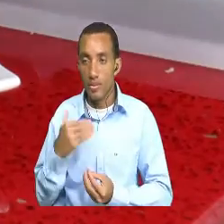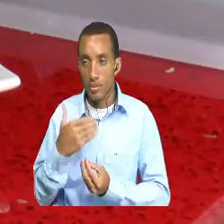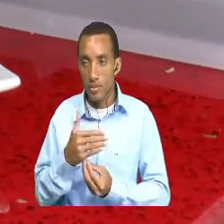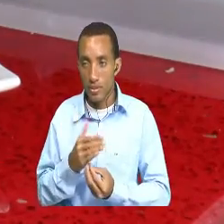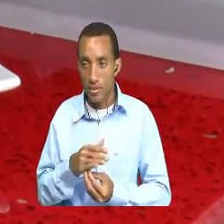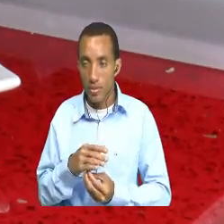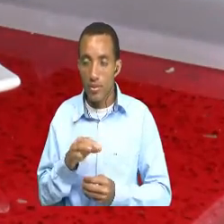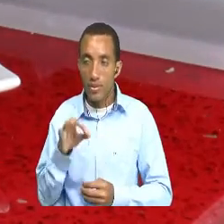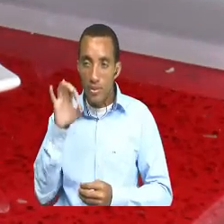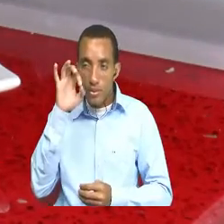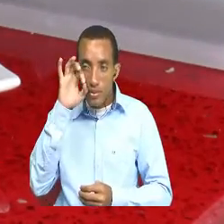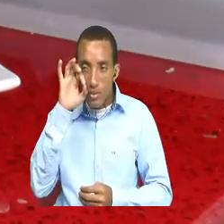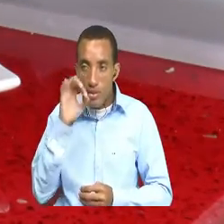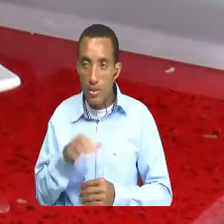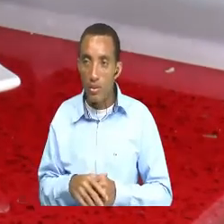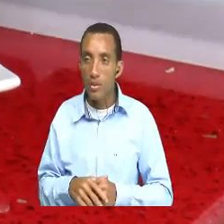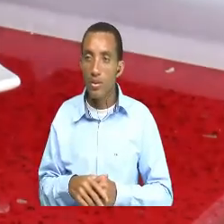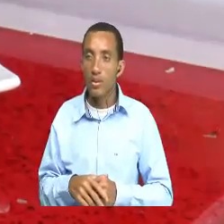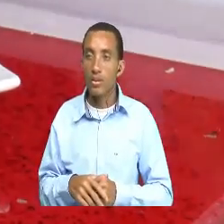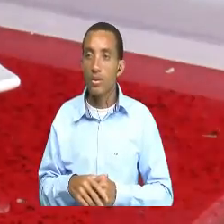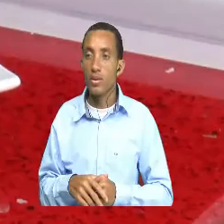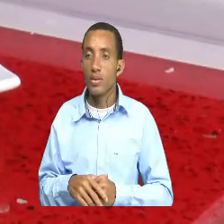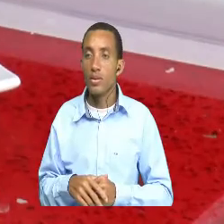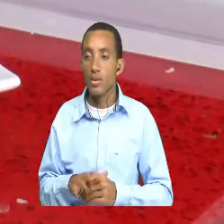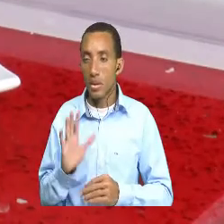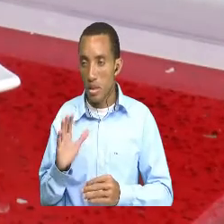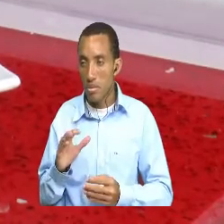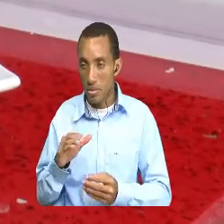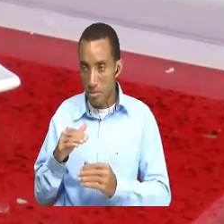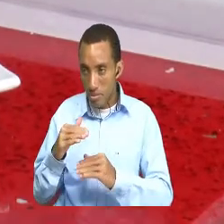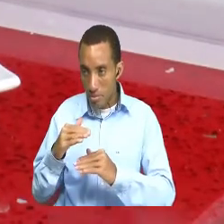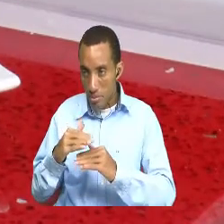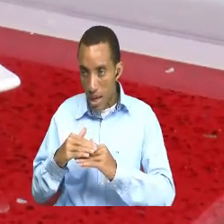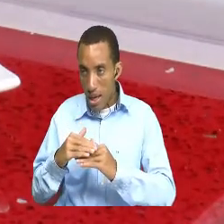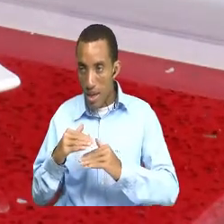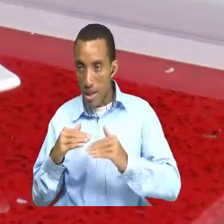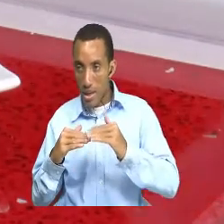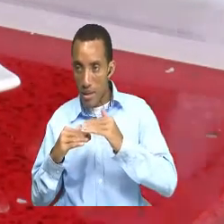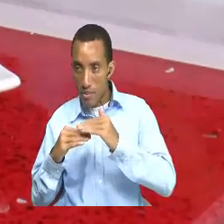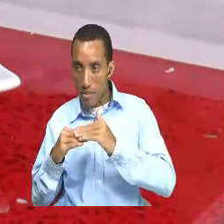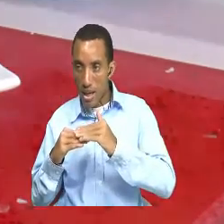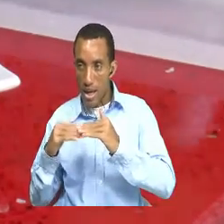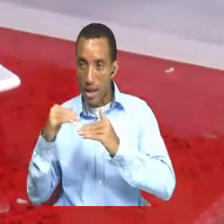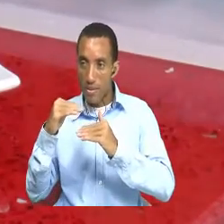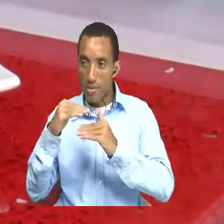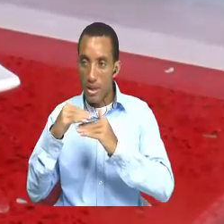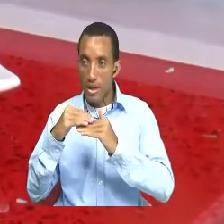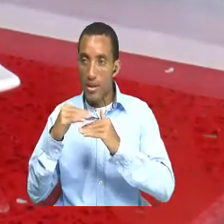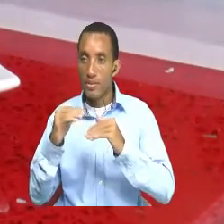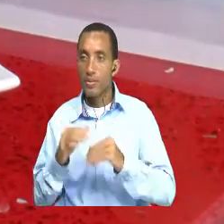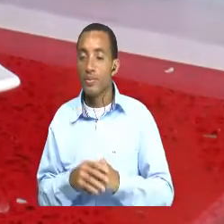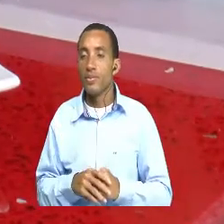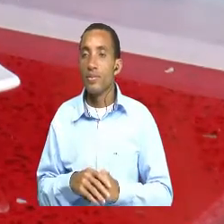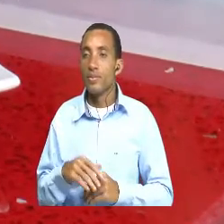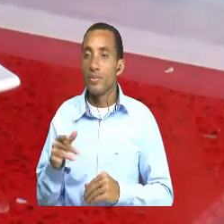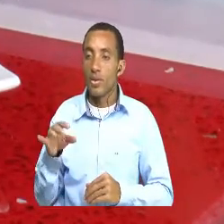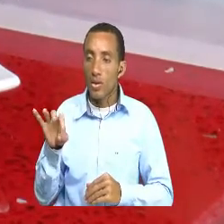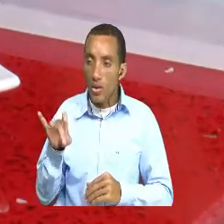vea usted o sea tú lo que están haciendo es como una torre cita entre el tomar una torre cita me regala somos así